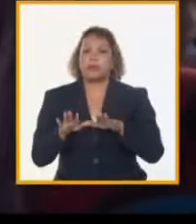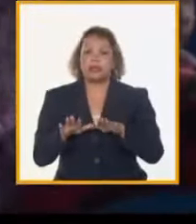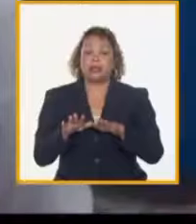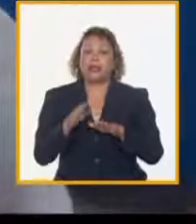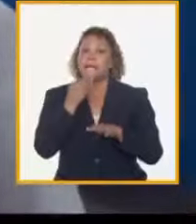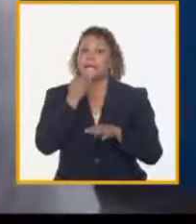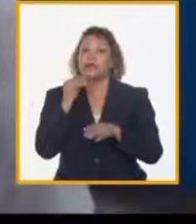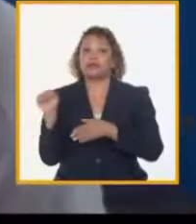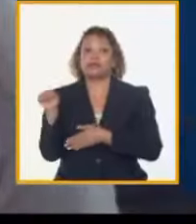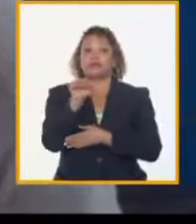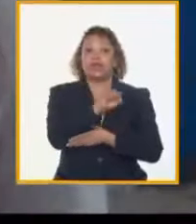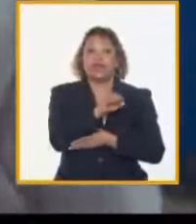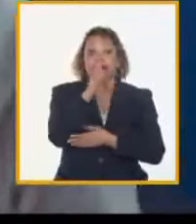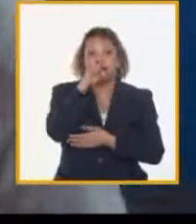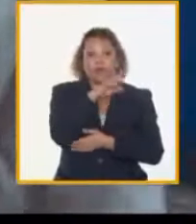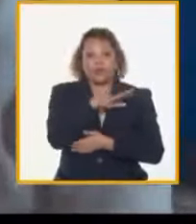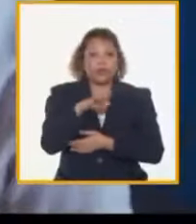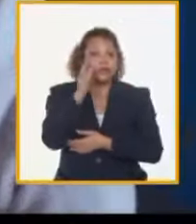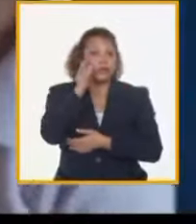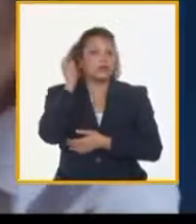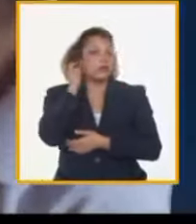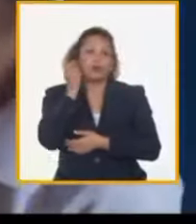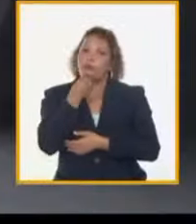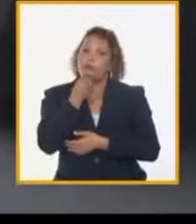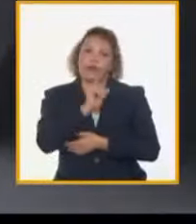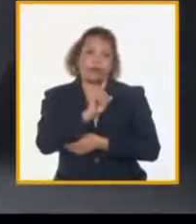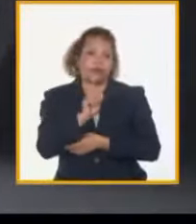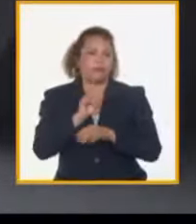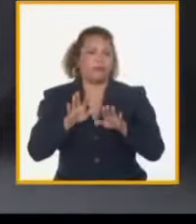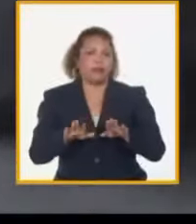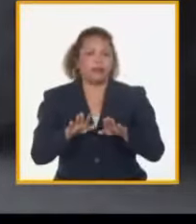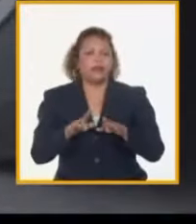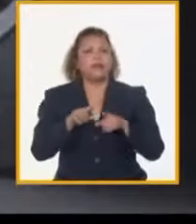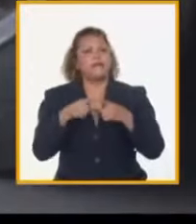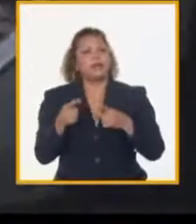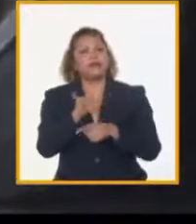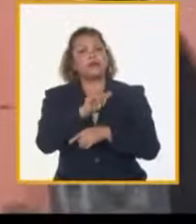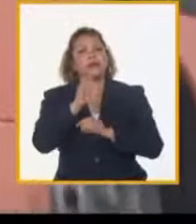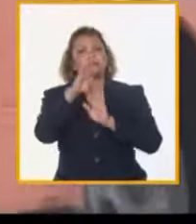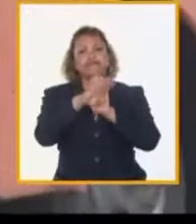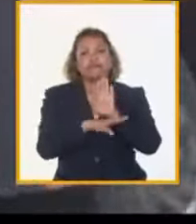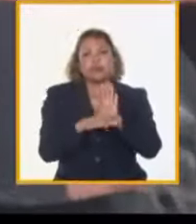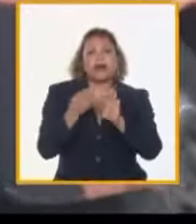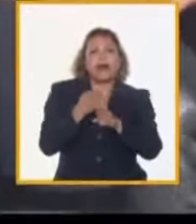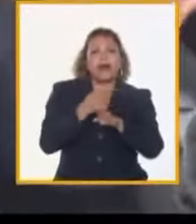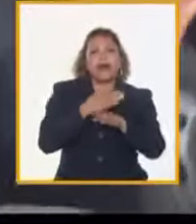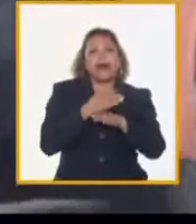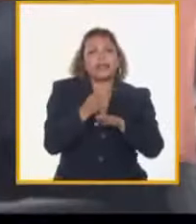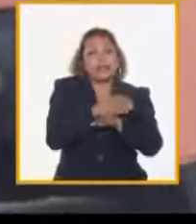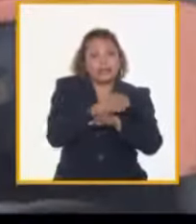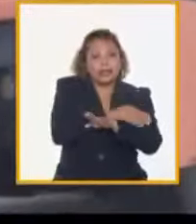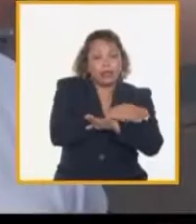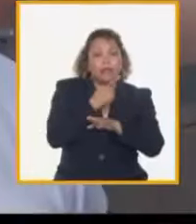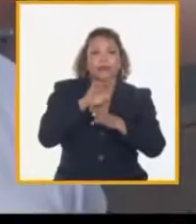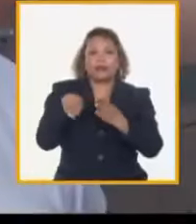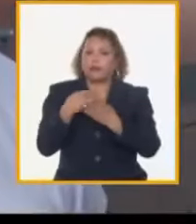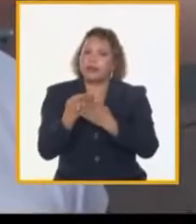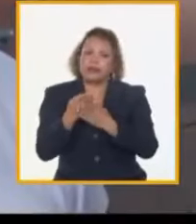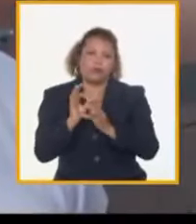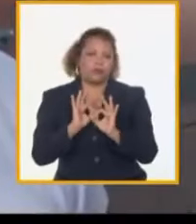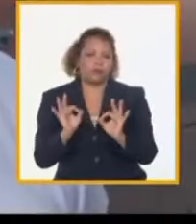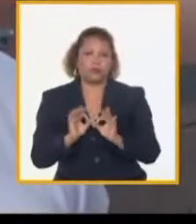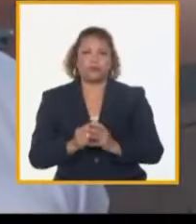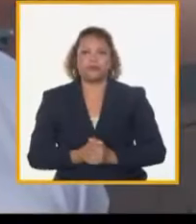explica Alexis, quien asegura que los obstáculos tampoco detienen el programa trazado para cada jornada. Son priorizadas en primera